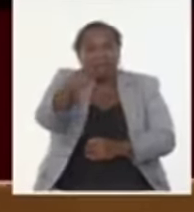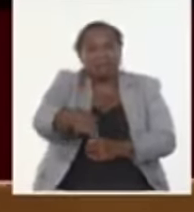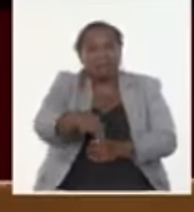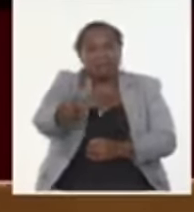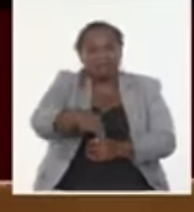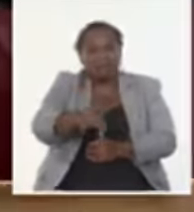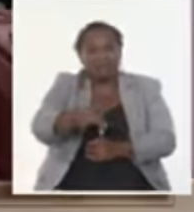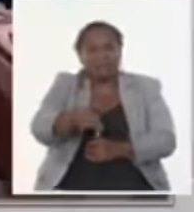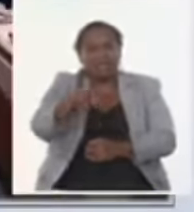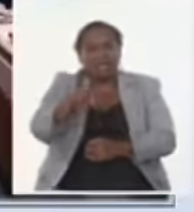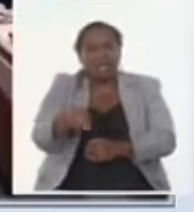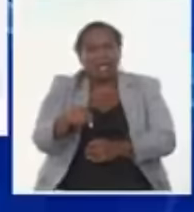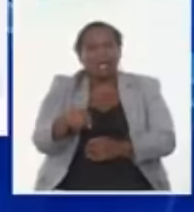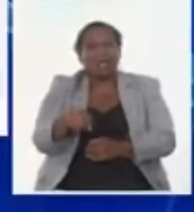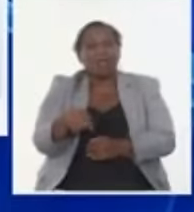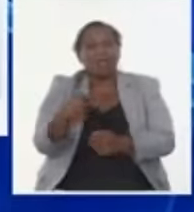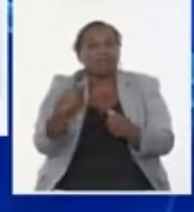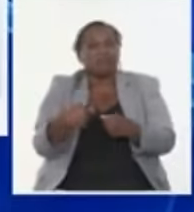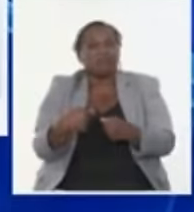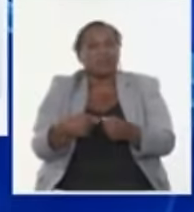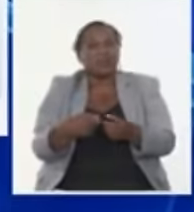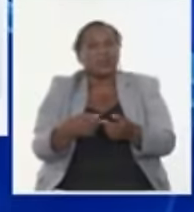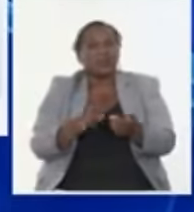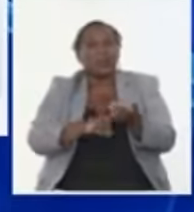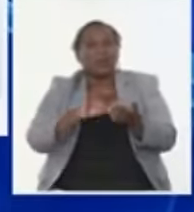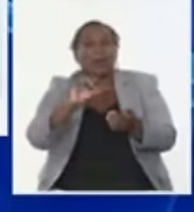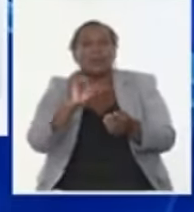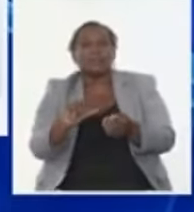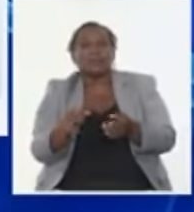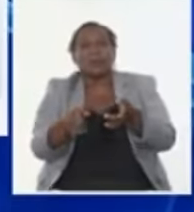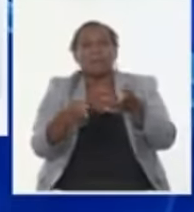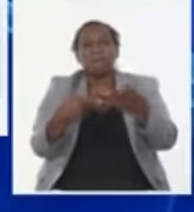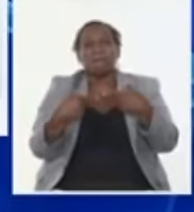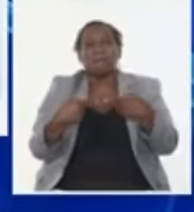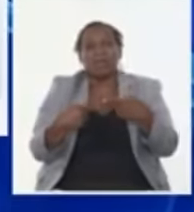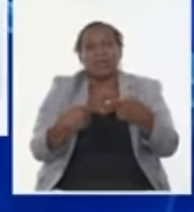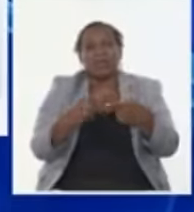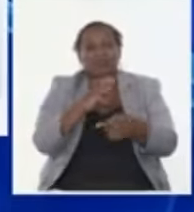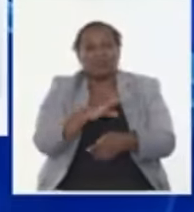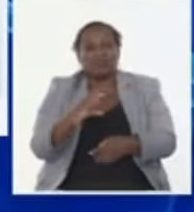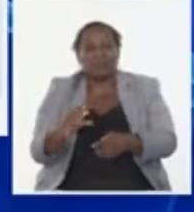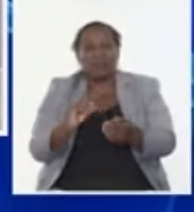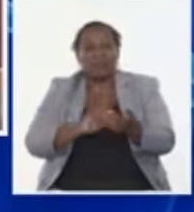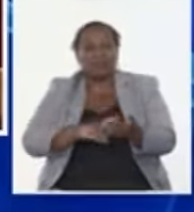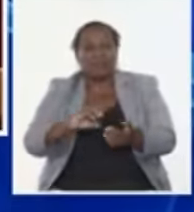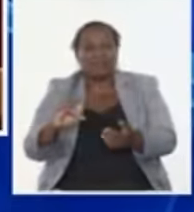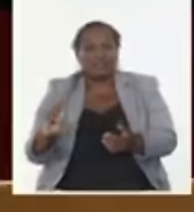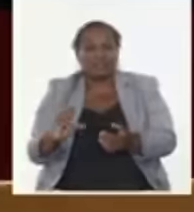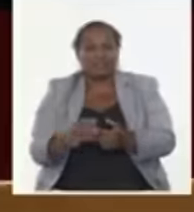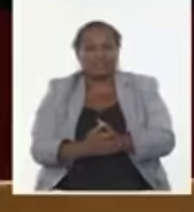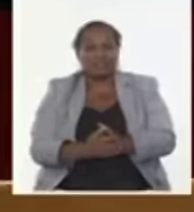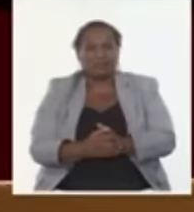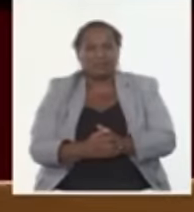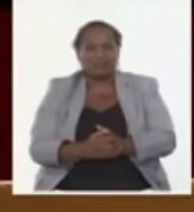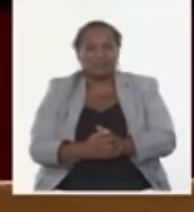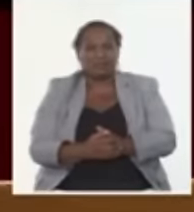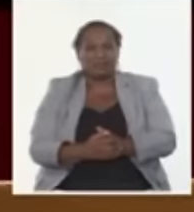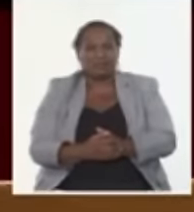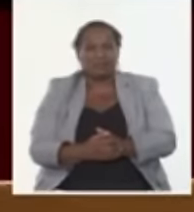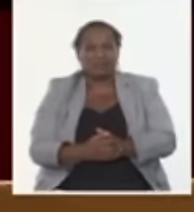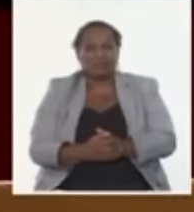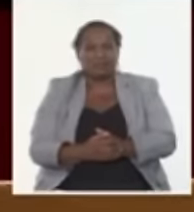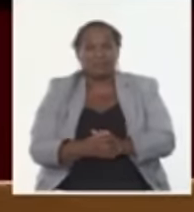Buró Político y a los plenos del Comité Central del Partido. Se